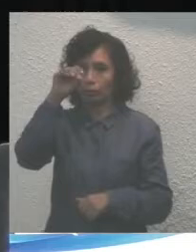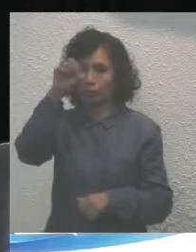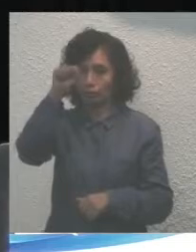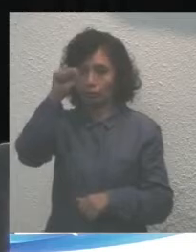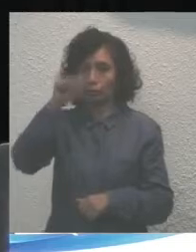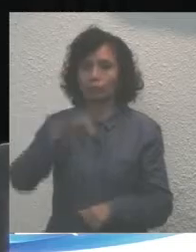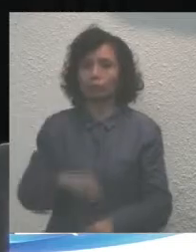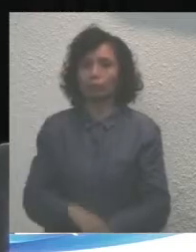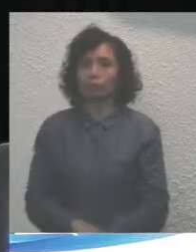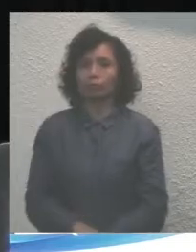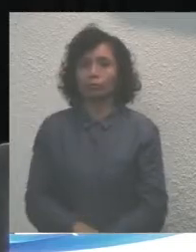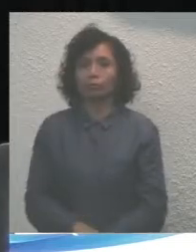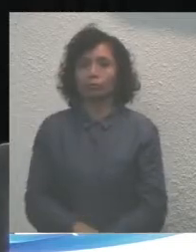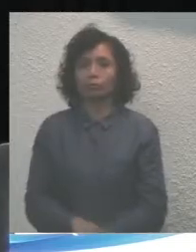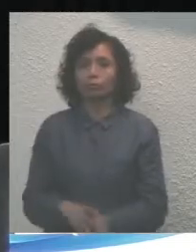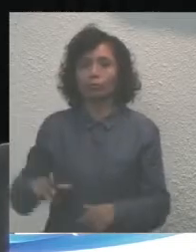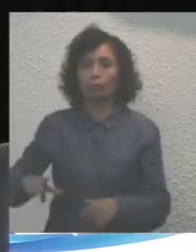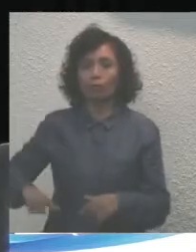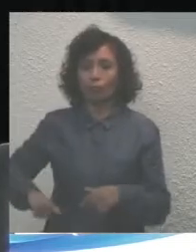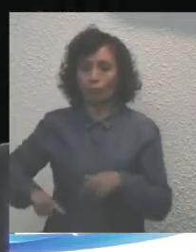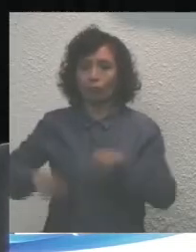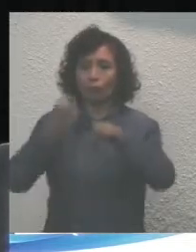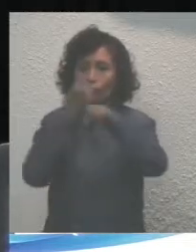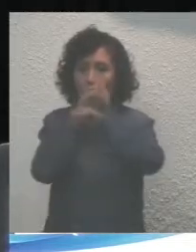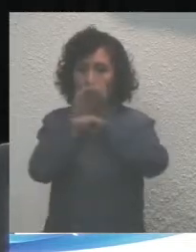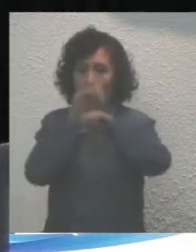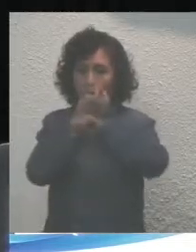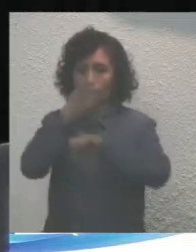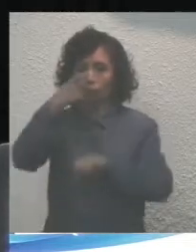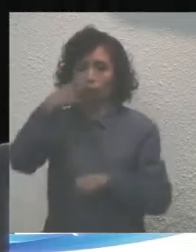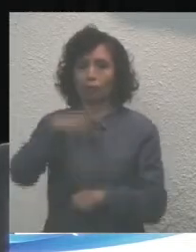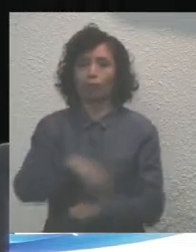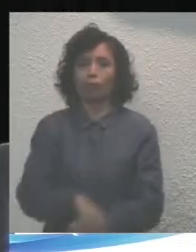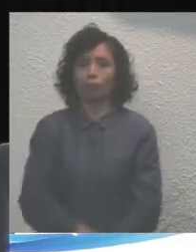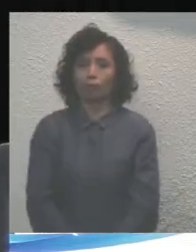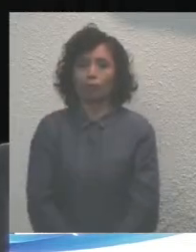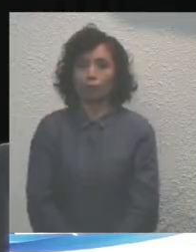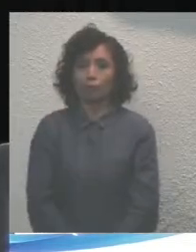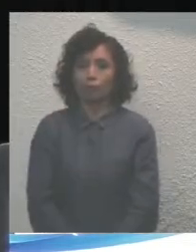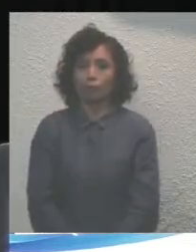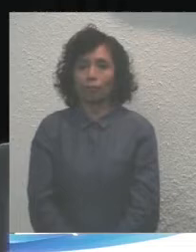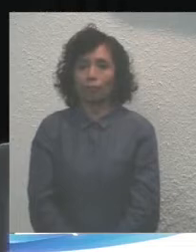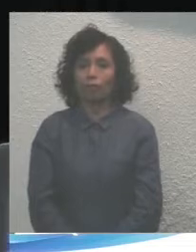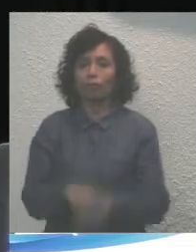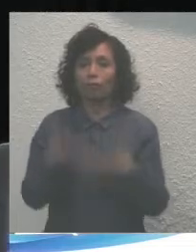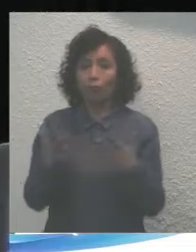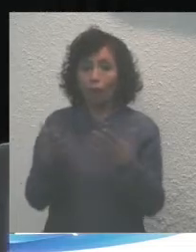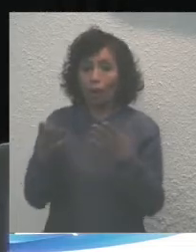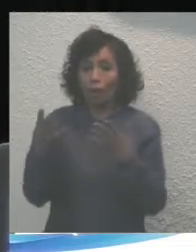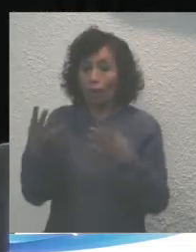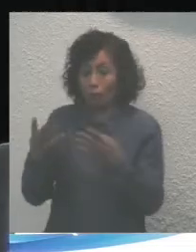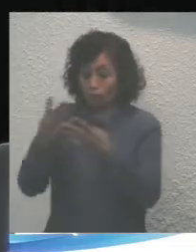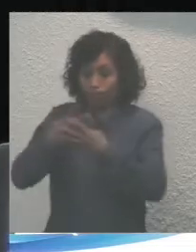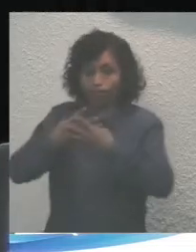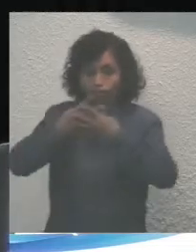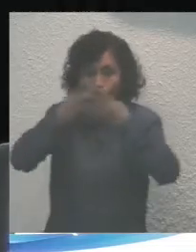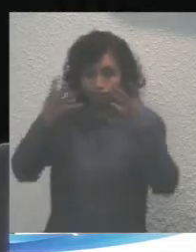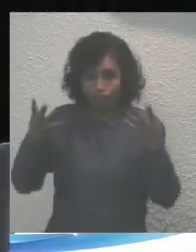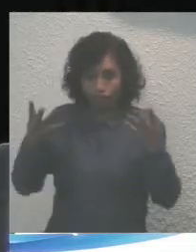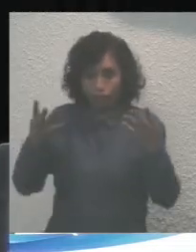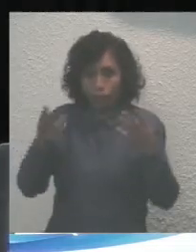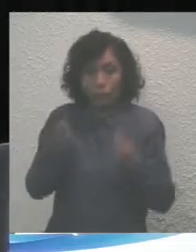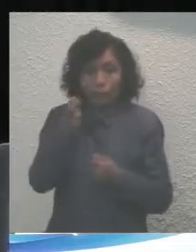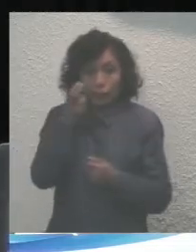Joaquín González, gobernador constitucional del Estado. La rendición de cuentas es